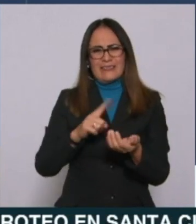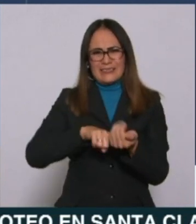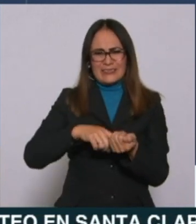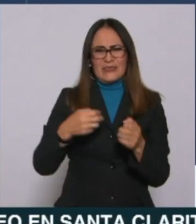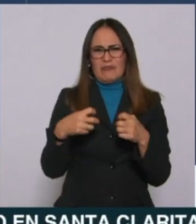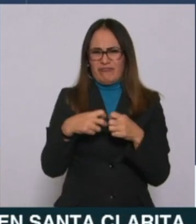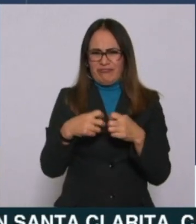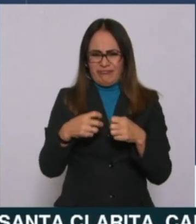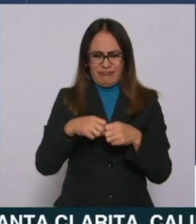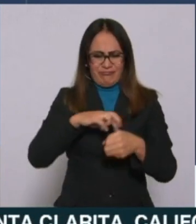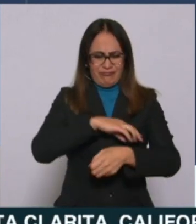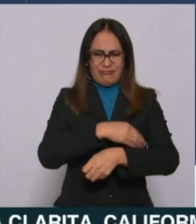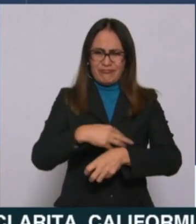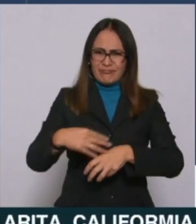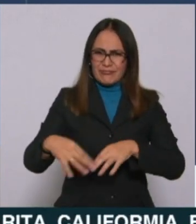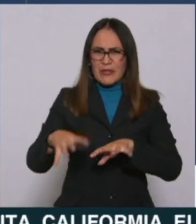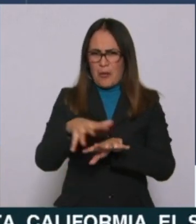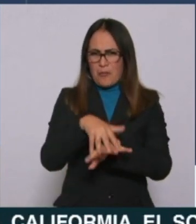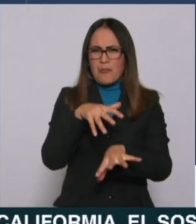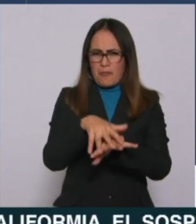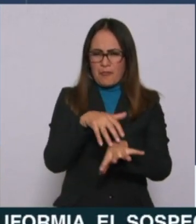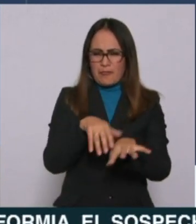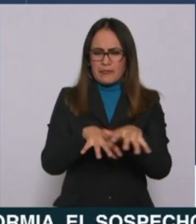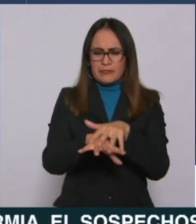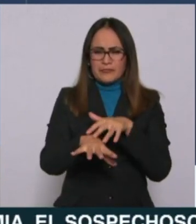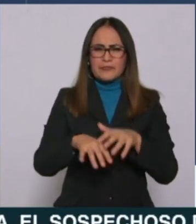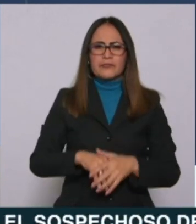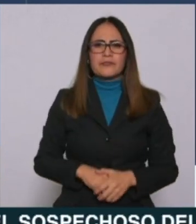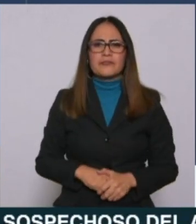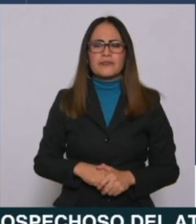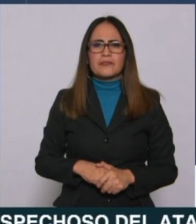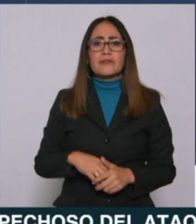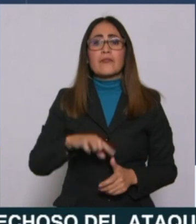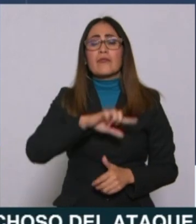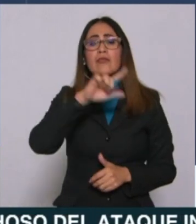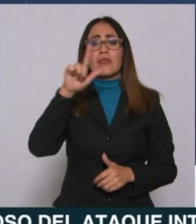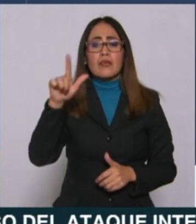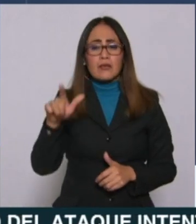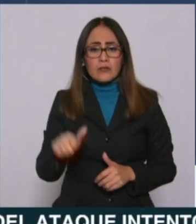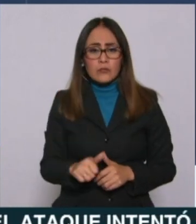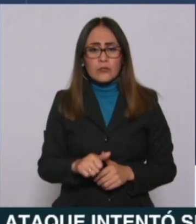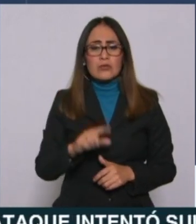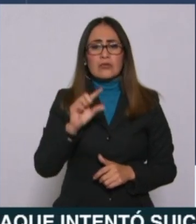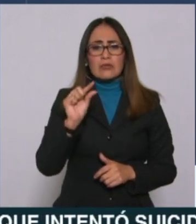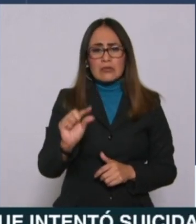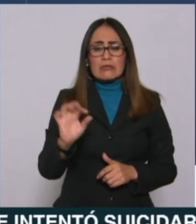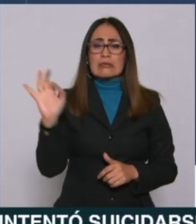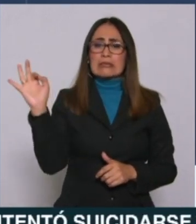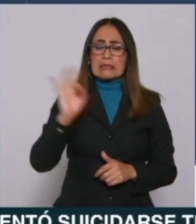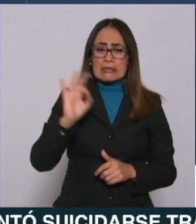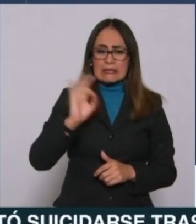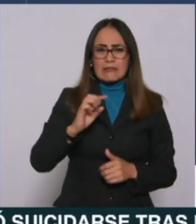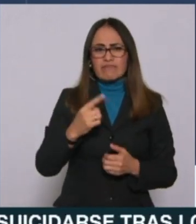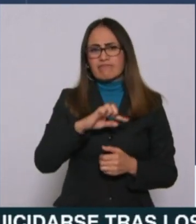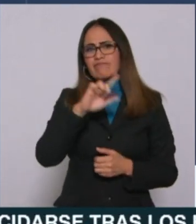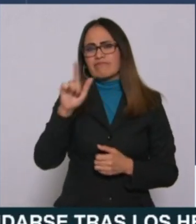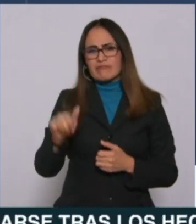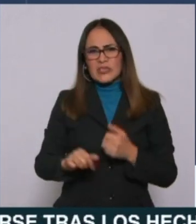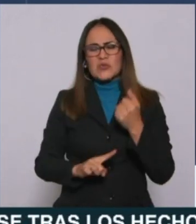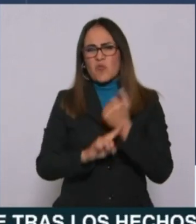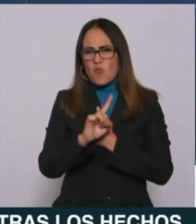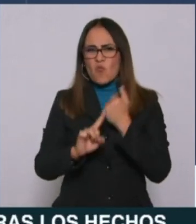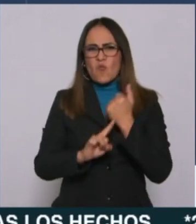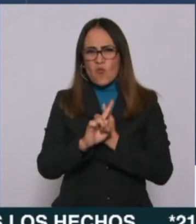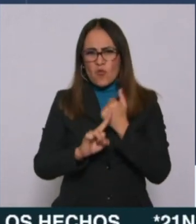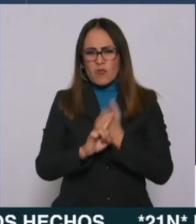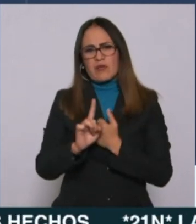en la extremidad, y eso genera que se vaya desarrollando una serie de problemas,